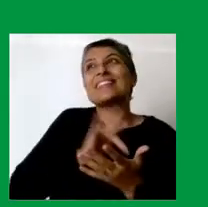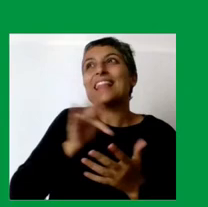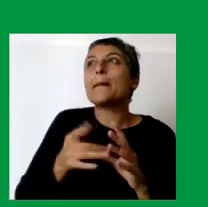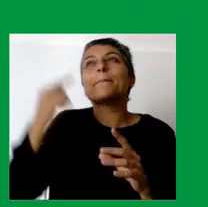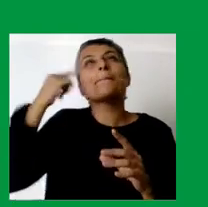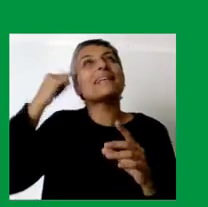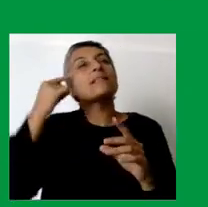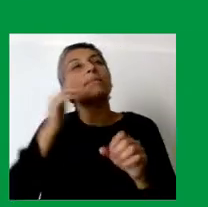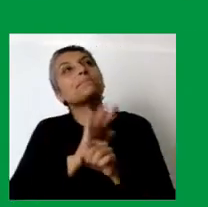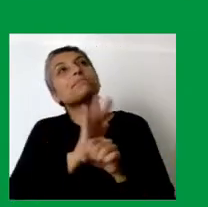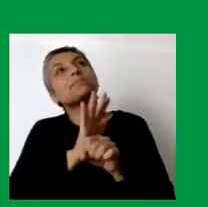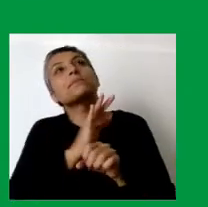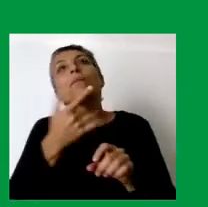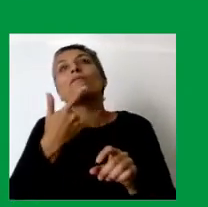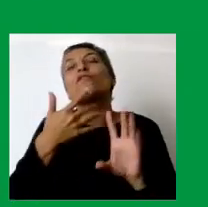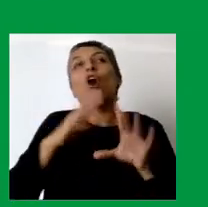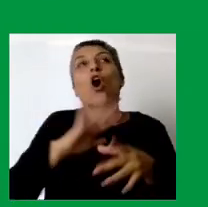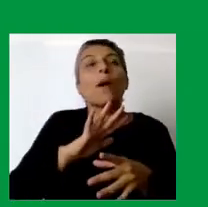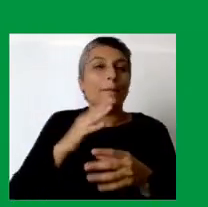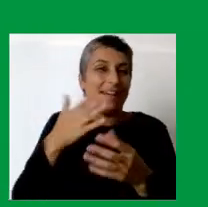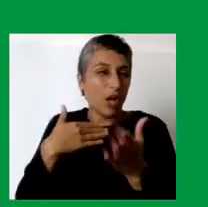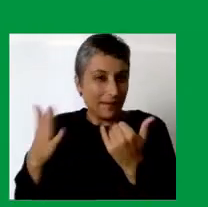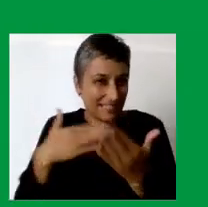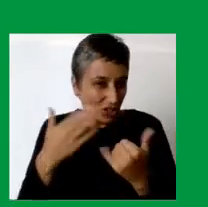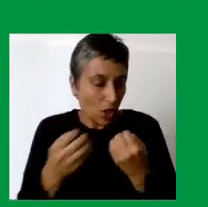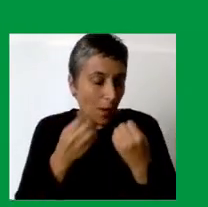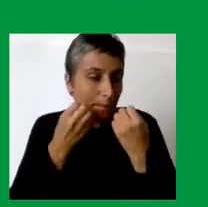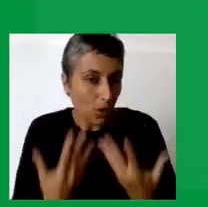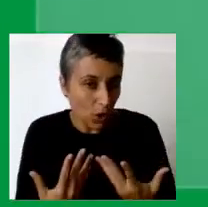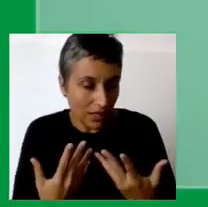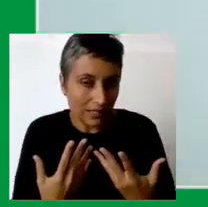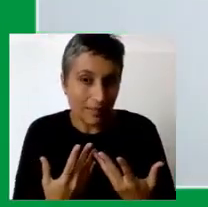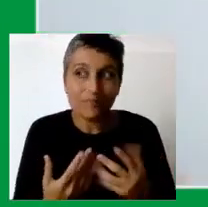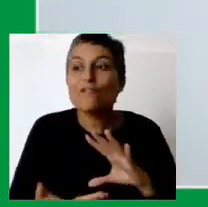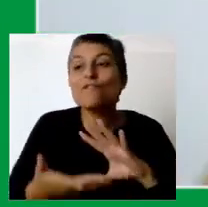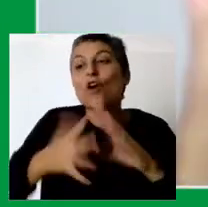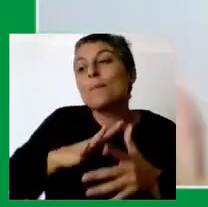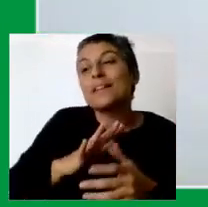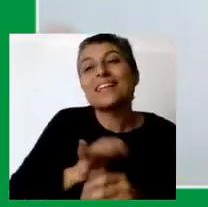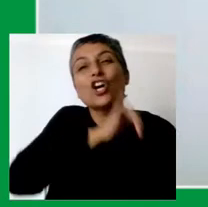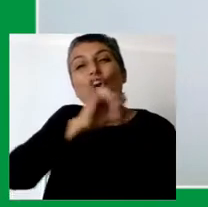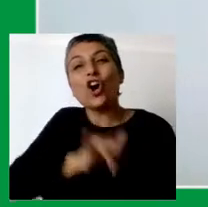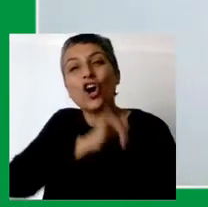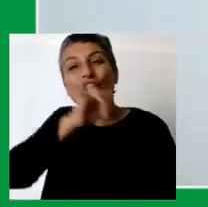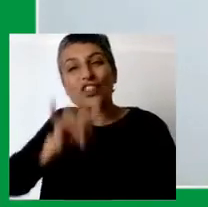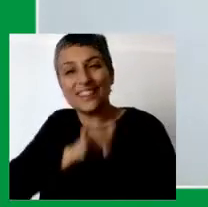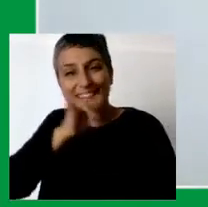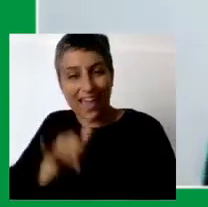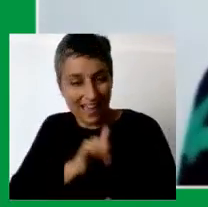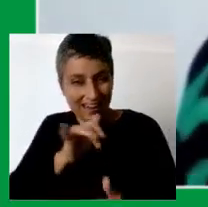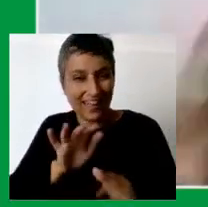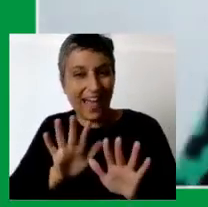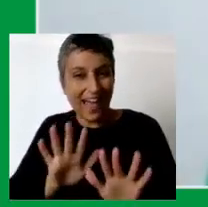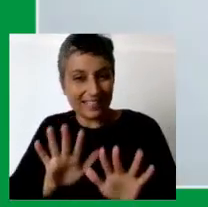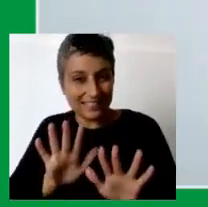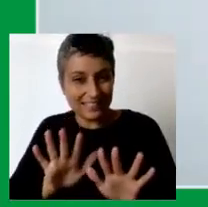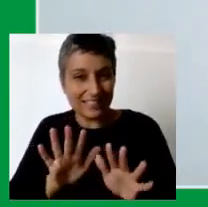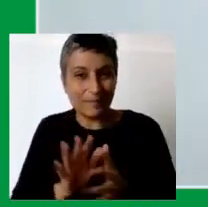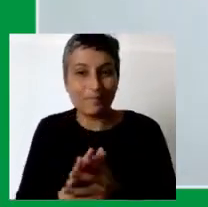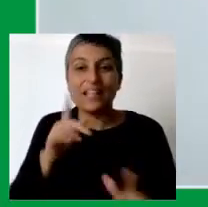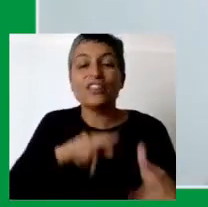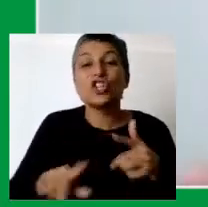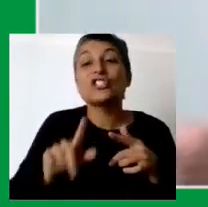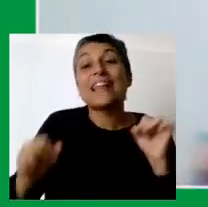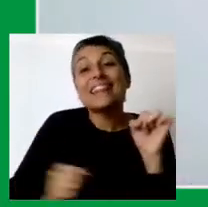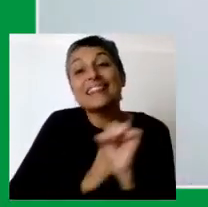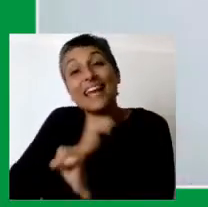conversaciones. Porque las conversaciones, a fin de cuentas, son narrativas. Es una forma de narrativa, ¿no? O sea, que las